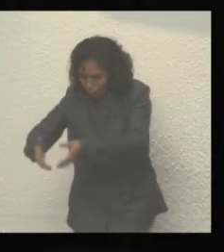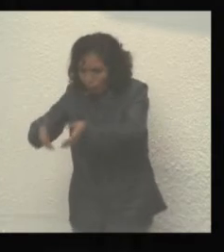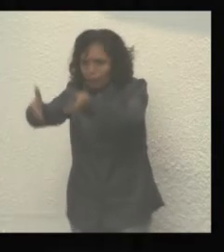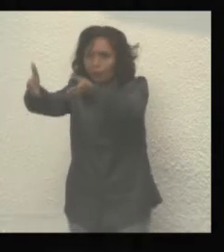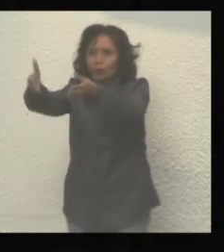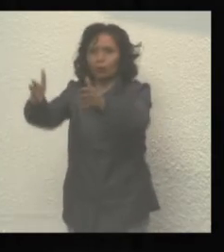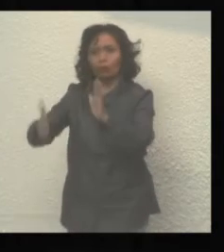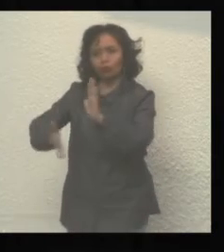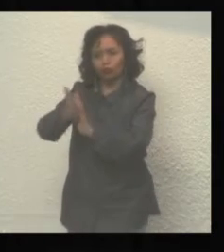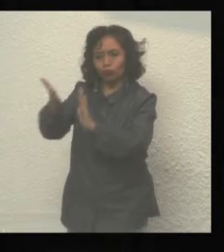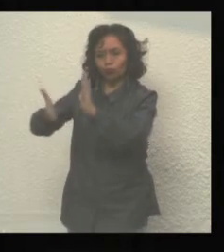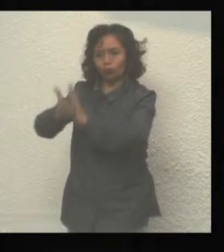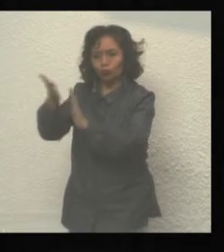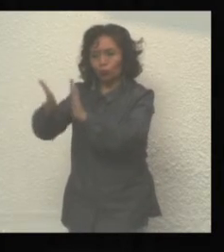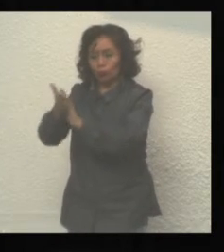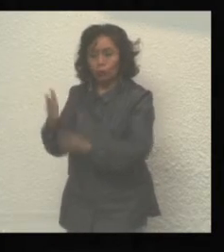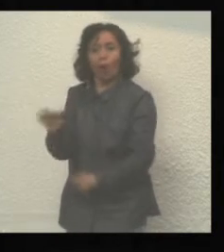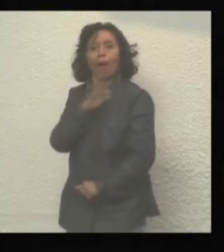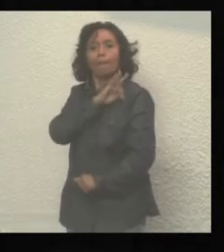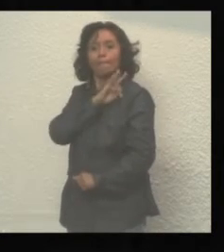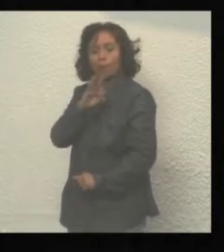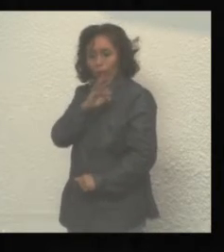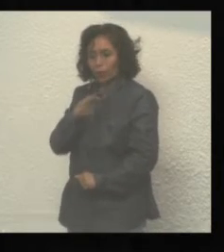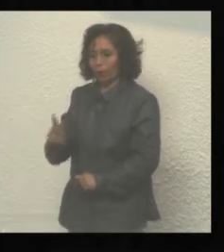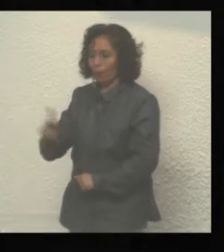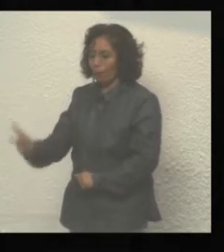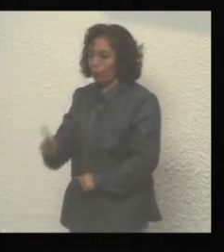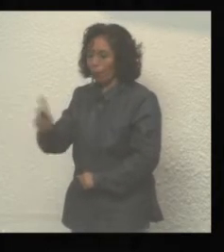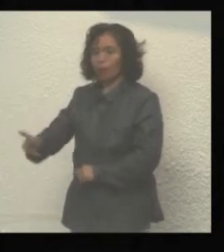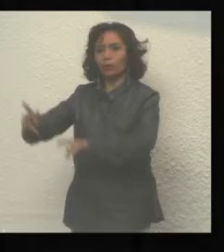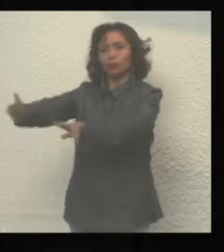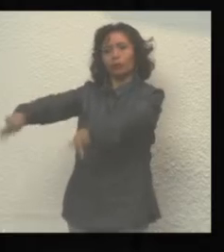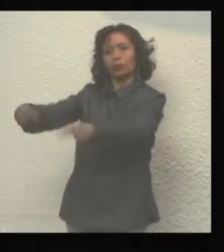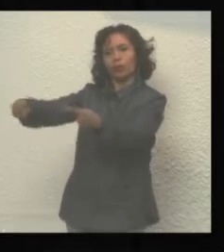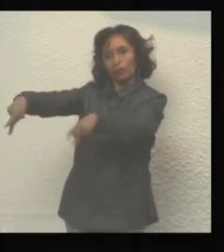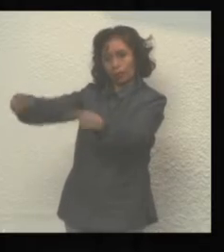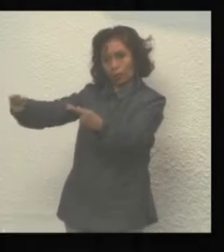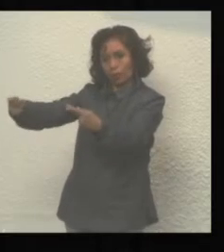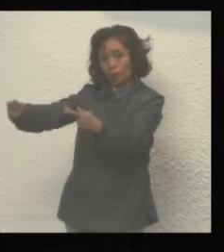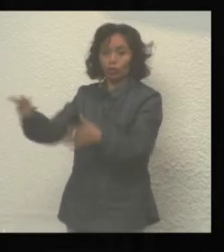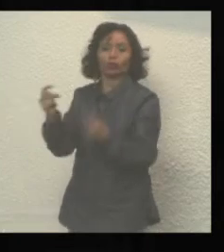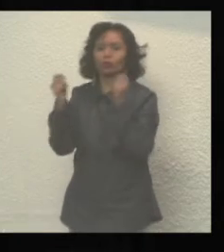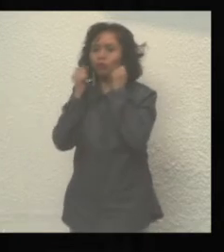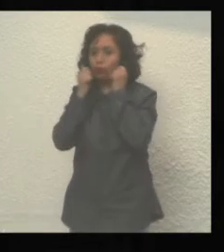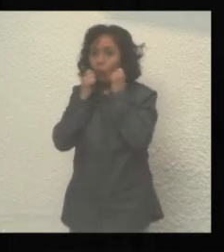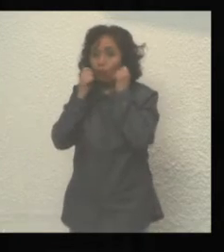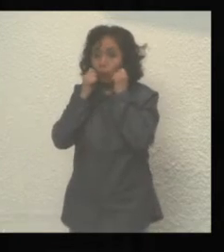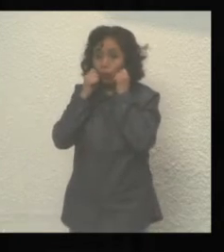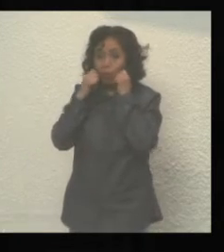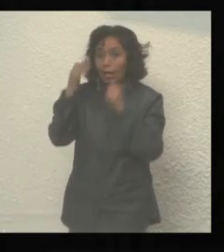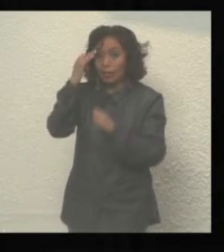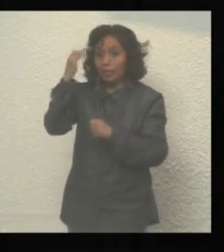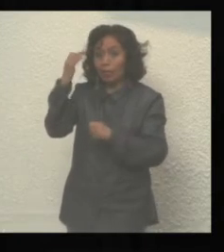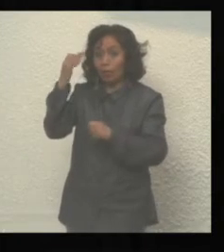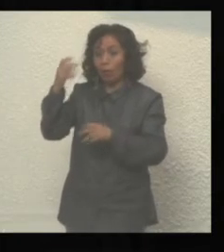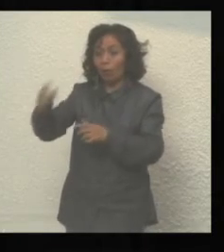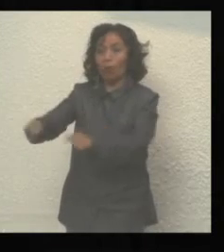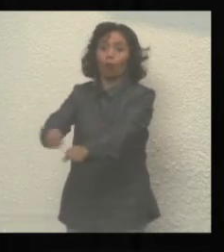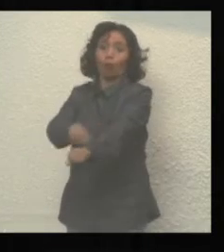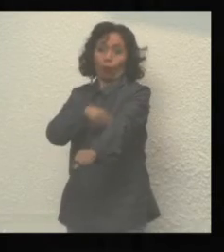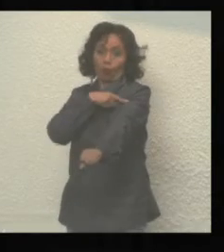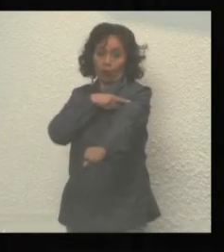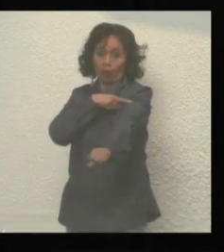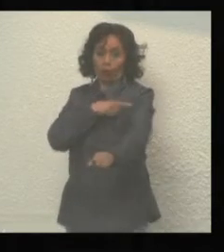comunidades poder comercializar sus productos acortando el tiempo y distancia. Todos los centros de